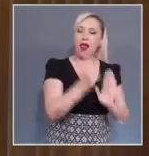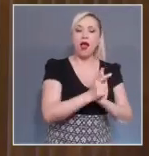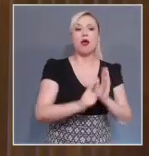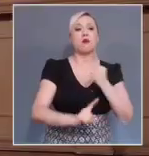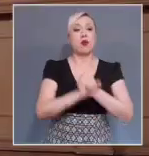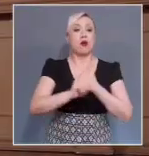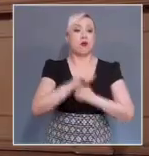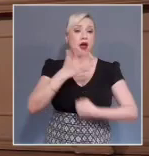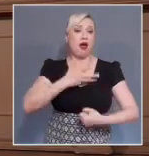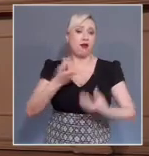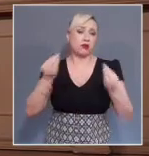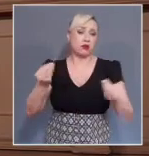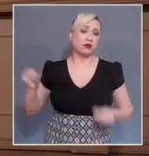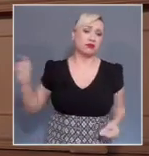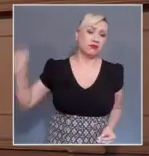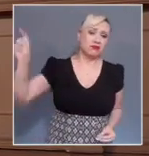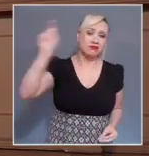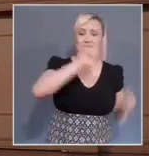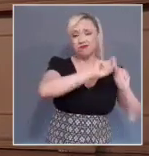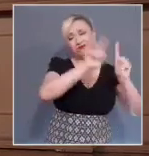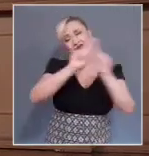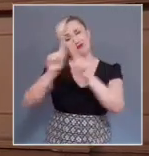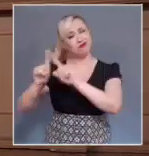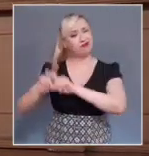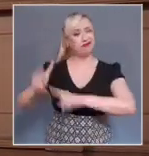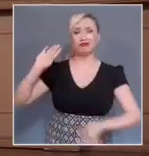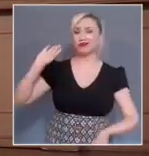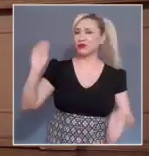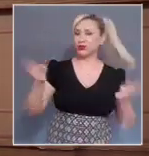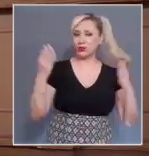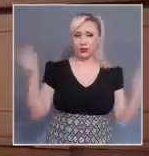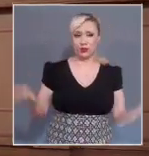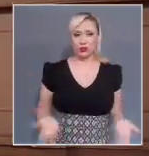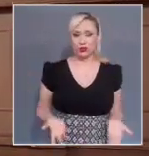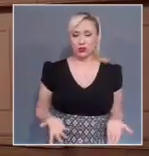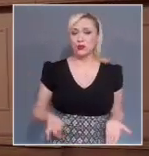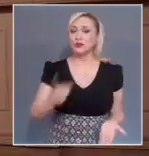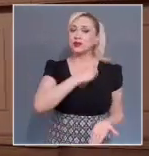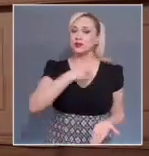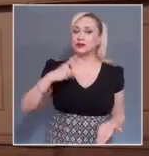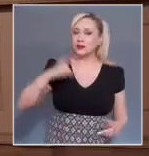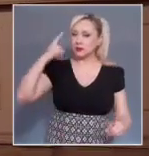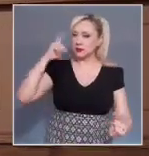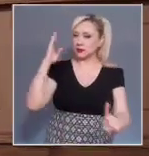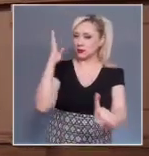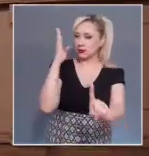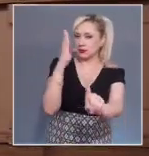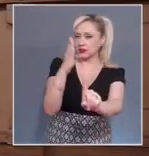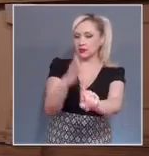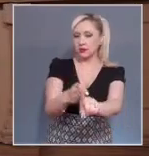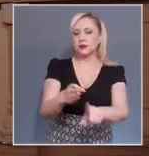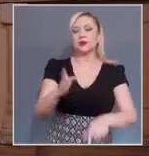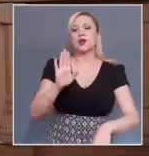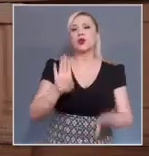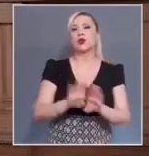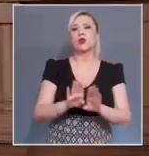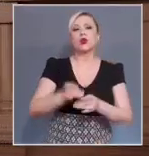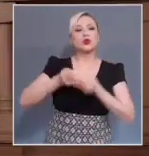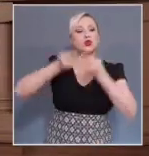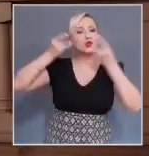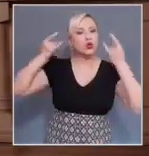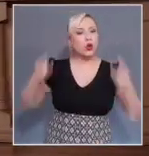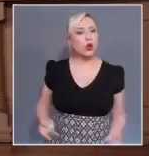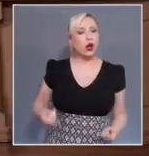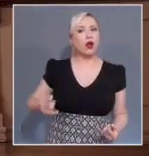sociedades. Pero sobre todo, debe conducir hacia rutas para superar la enorme deuda histórica de la desigualdad,